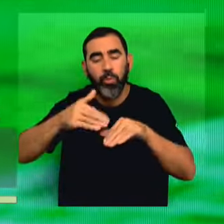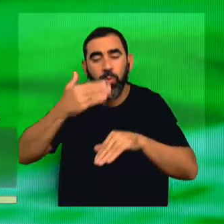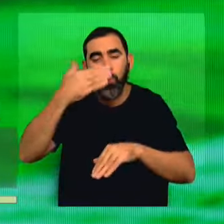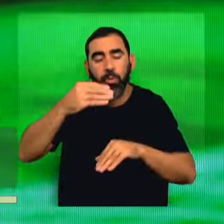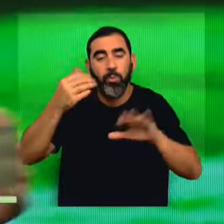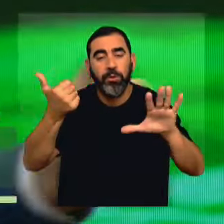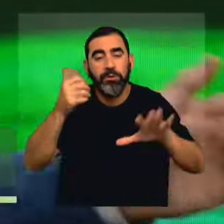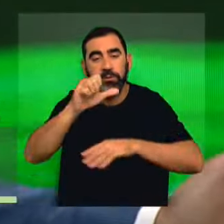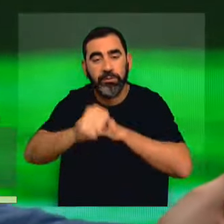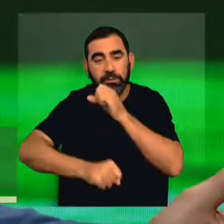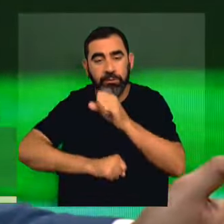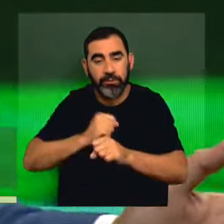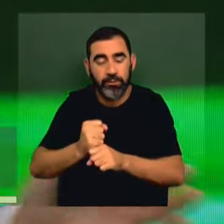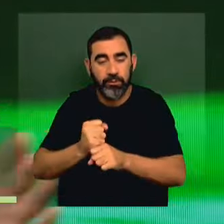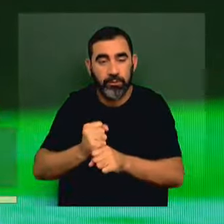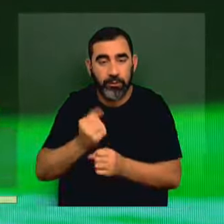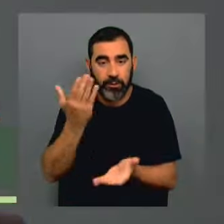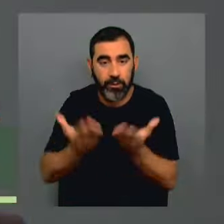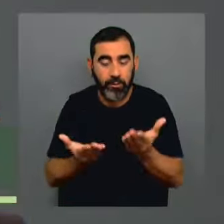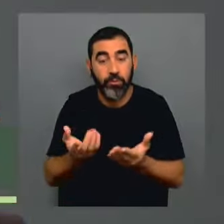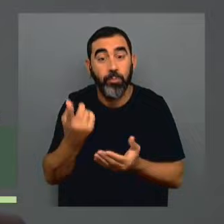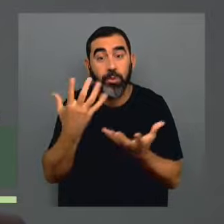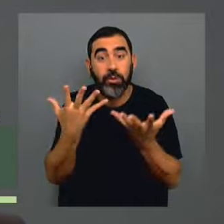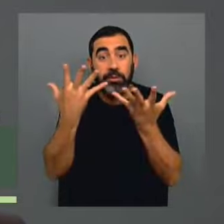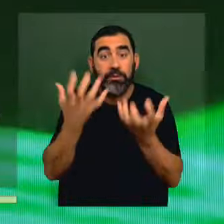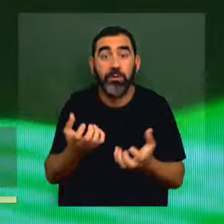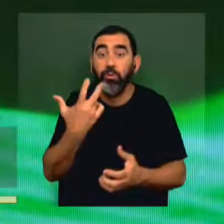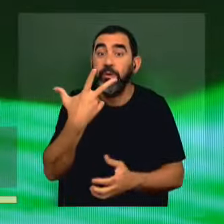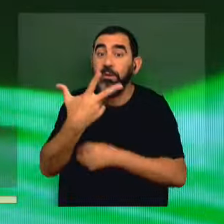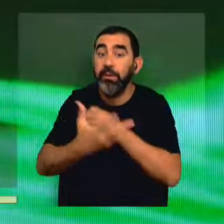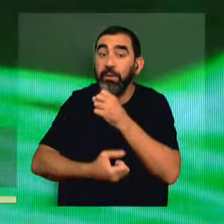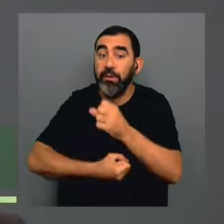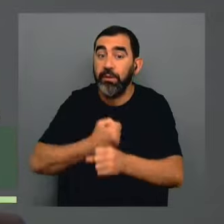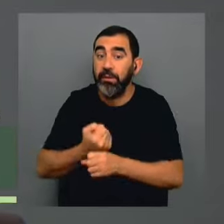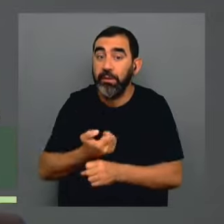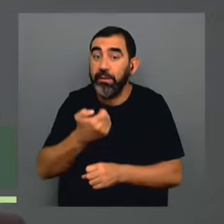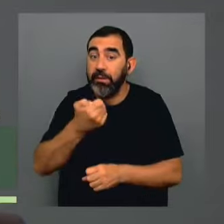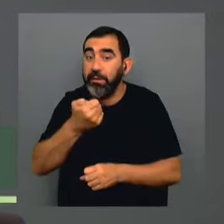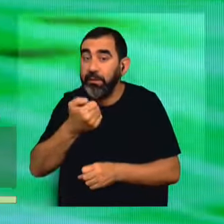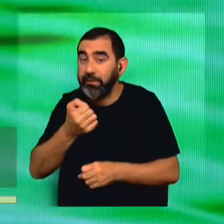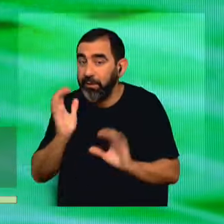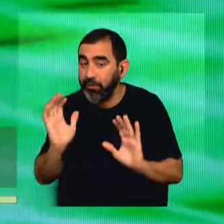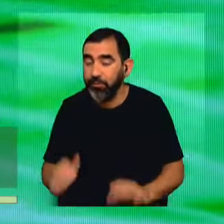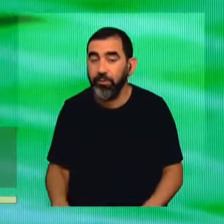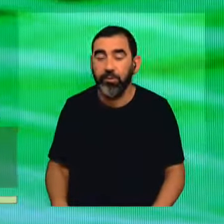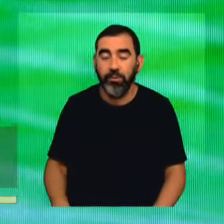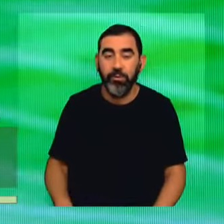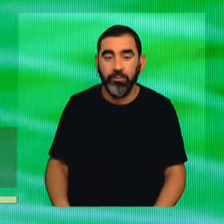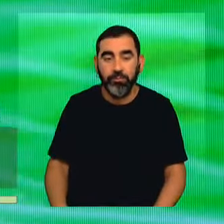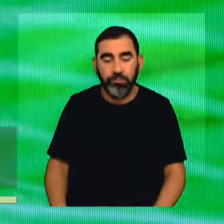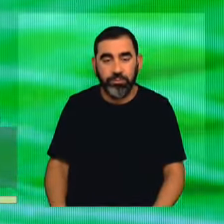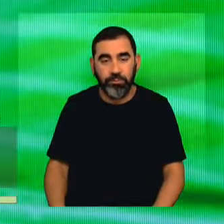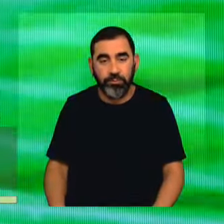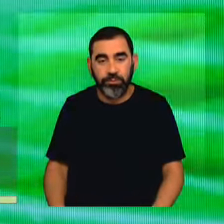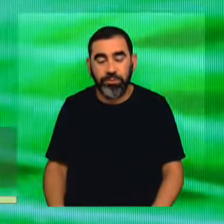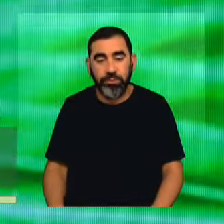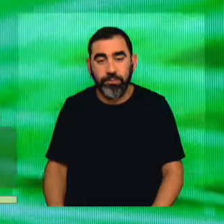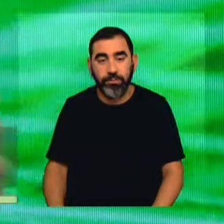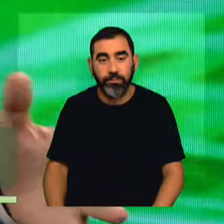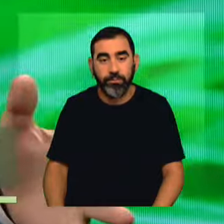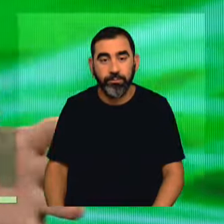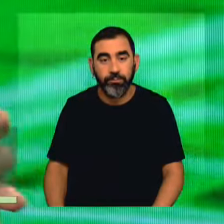60 años Comparado que antes Claro pero veníamos de una sequía de 3 años prácticamente Por eso te decía en general por eso te Por eso te decía